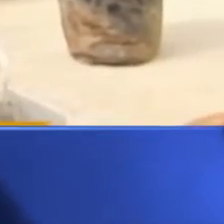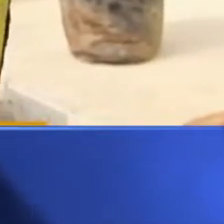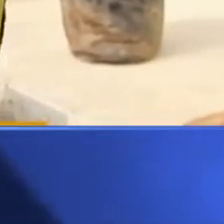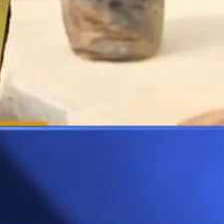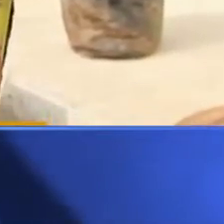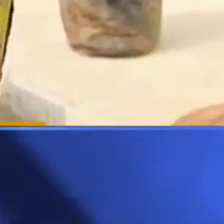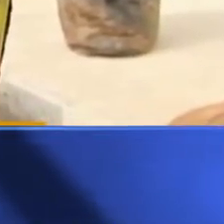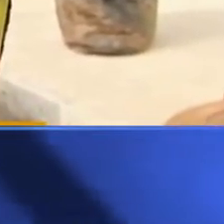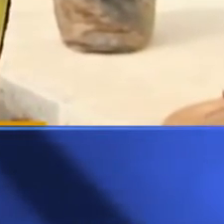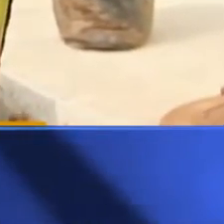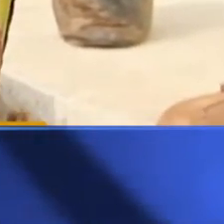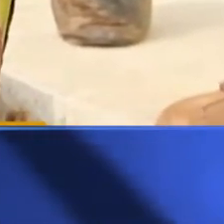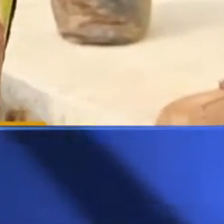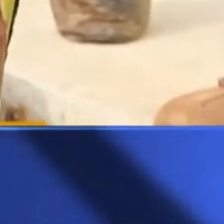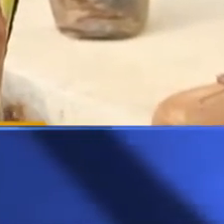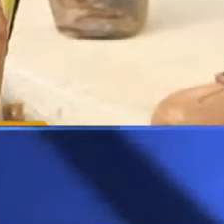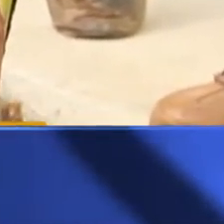volvemos.